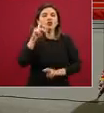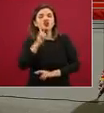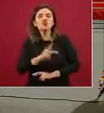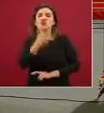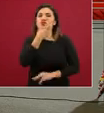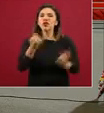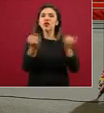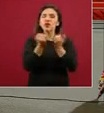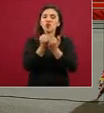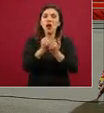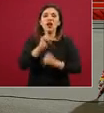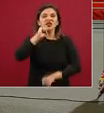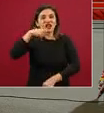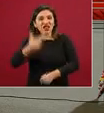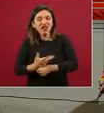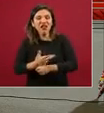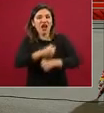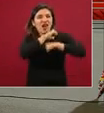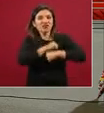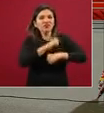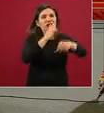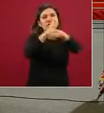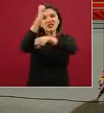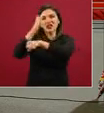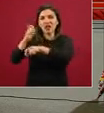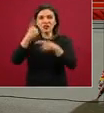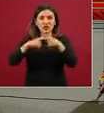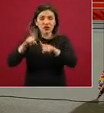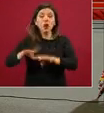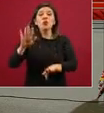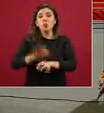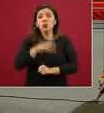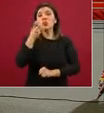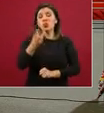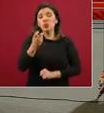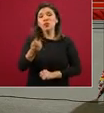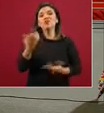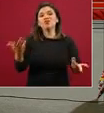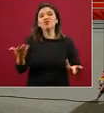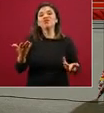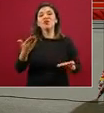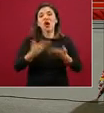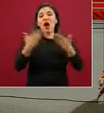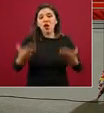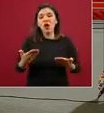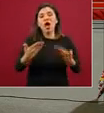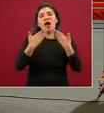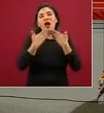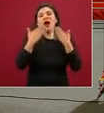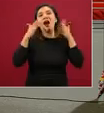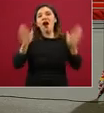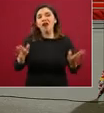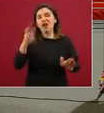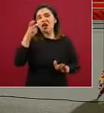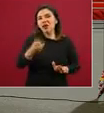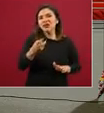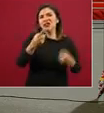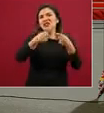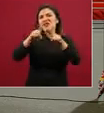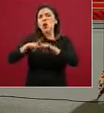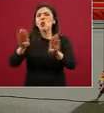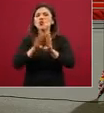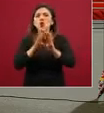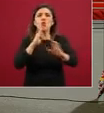maestros, la secretaría, las autoridades estatales. Es por ello que hemos abierto varias